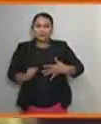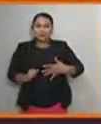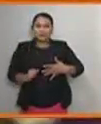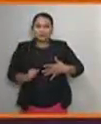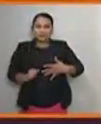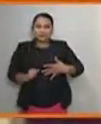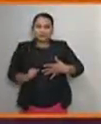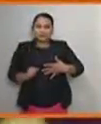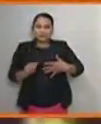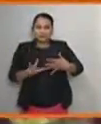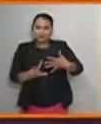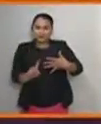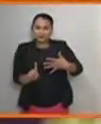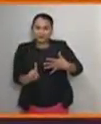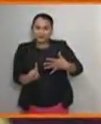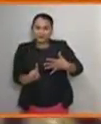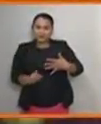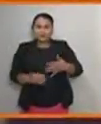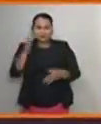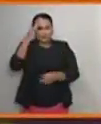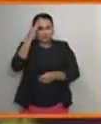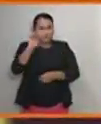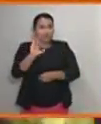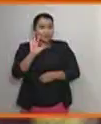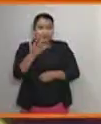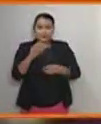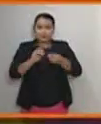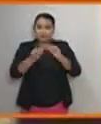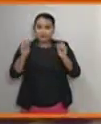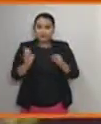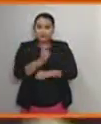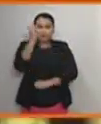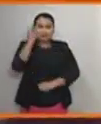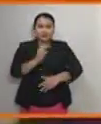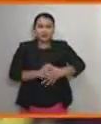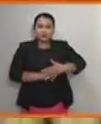el 31. Conoceremos el quinto número millonario.